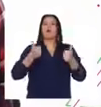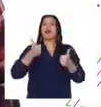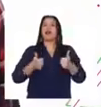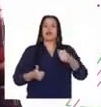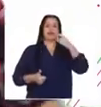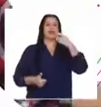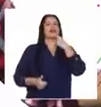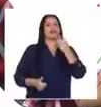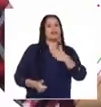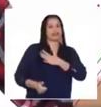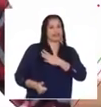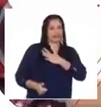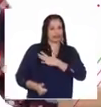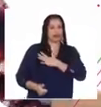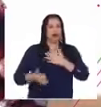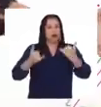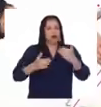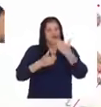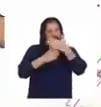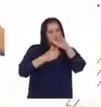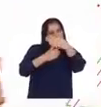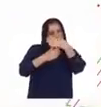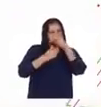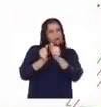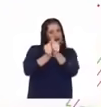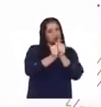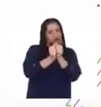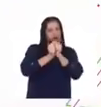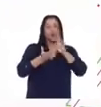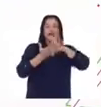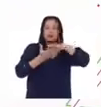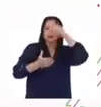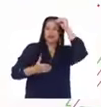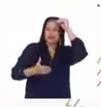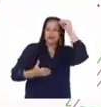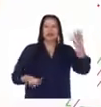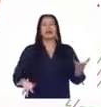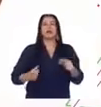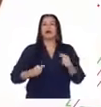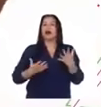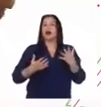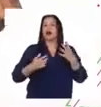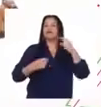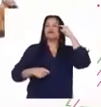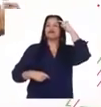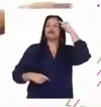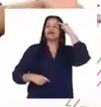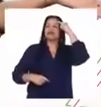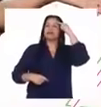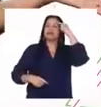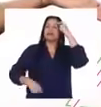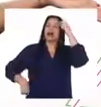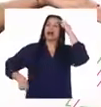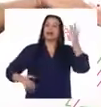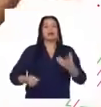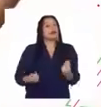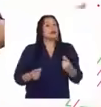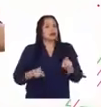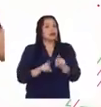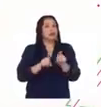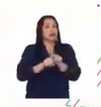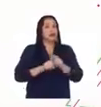de secundaria. Aquí compartiremos un tiempo juntos para aprender, para reflexionar y, ¿por qué